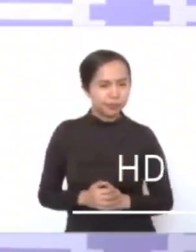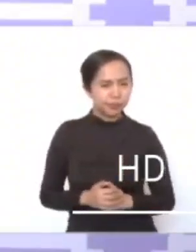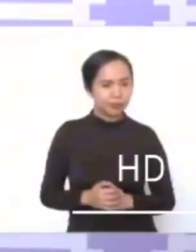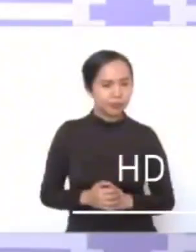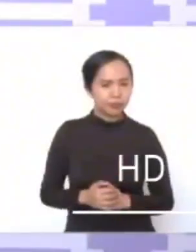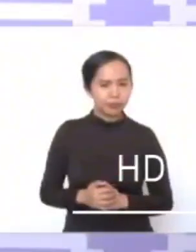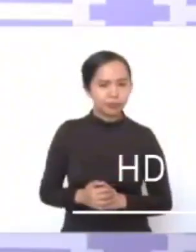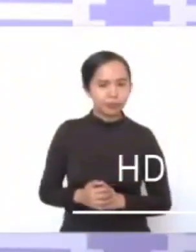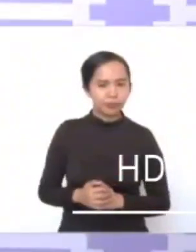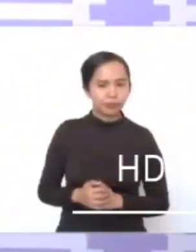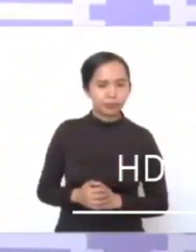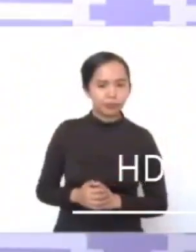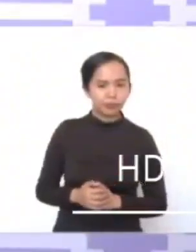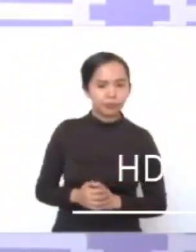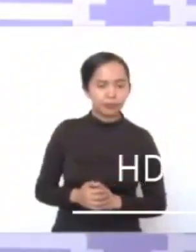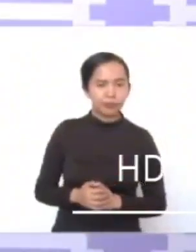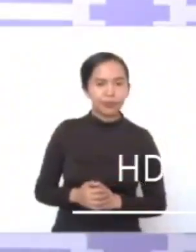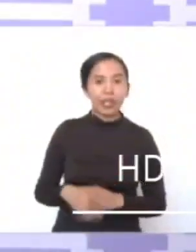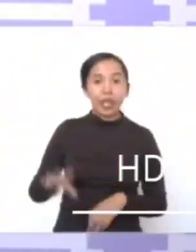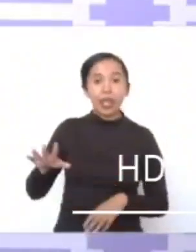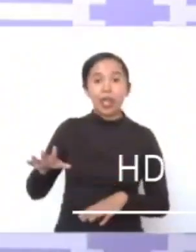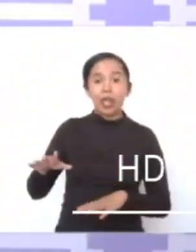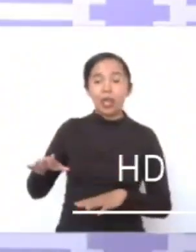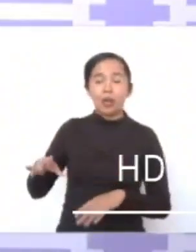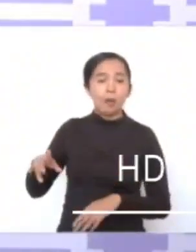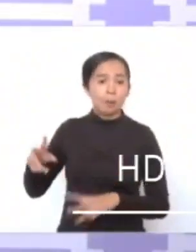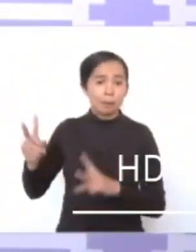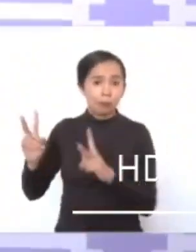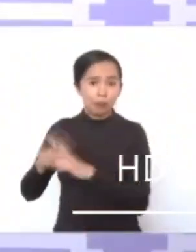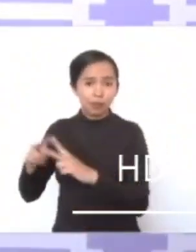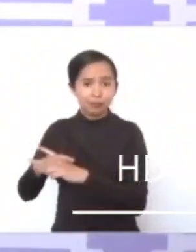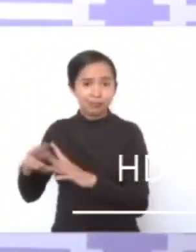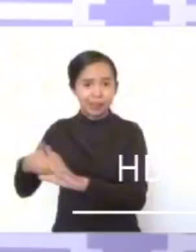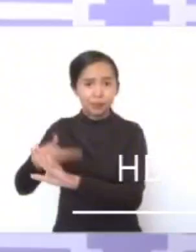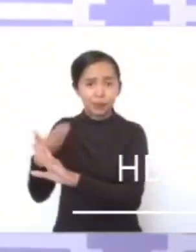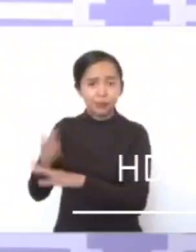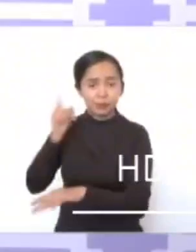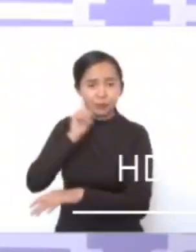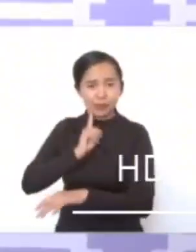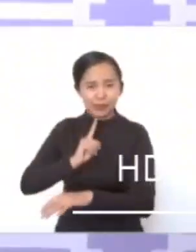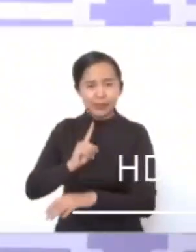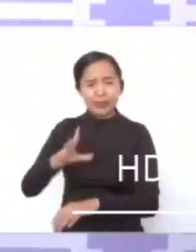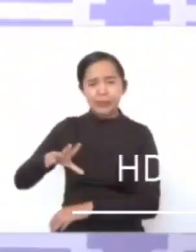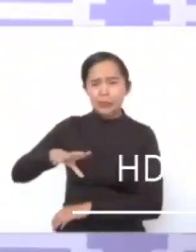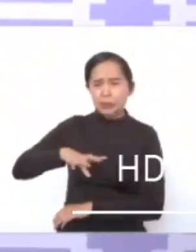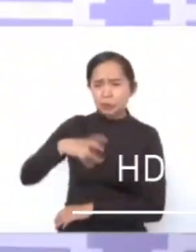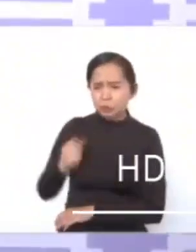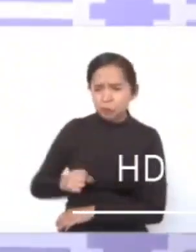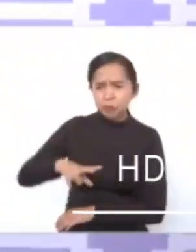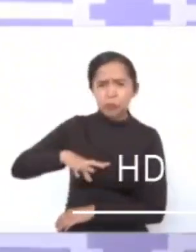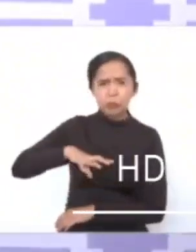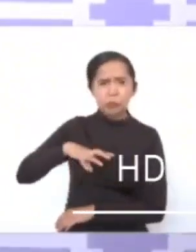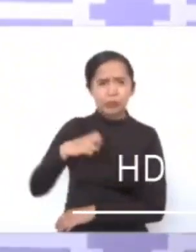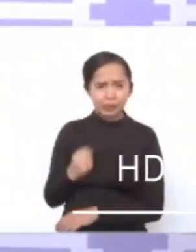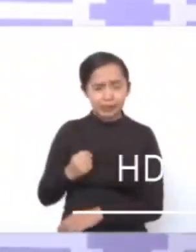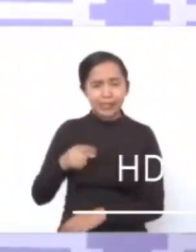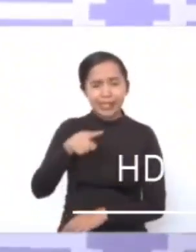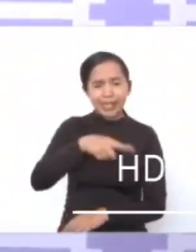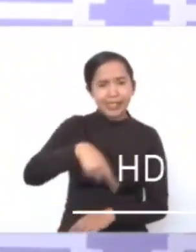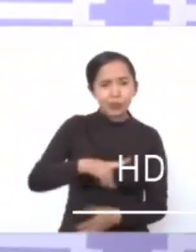En la lucha contra la violencia hacia las mujeres, por la igualdad y por los derechos de las